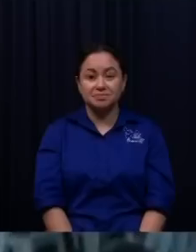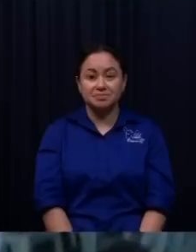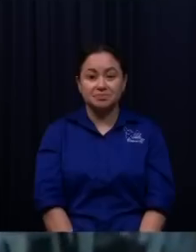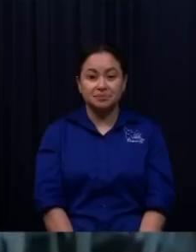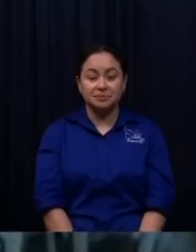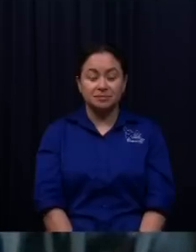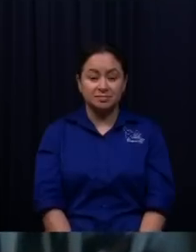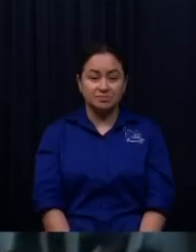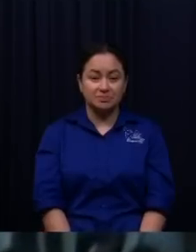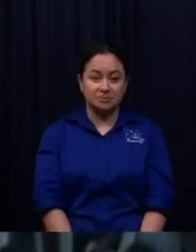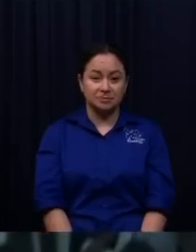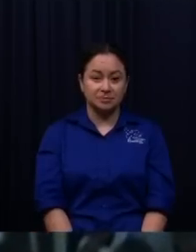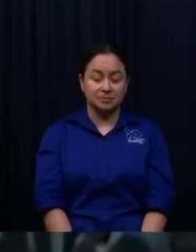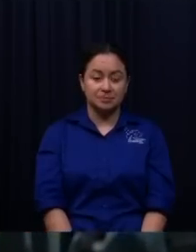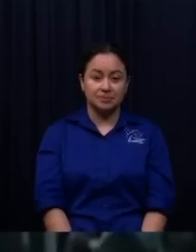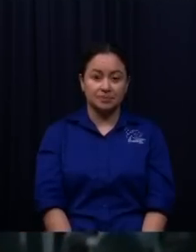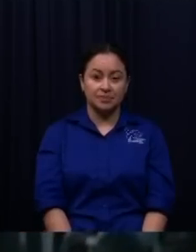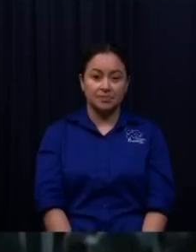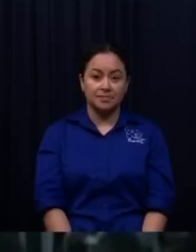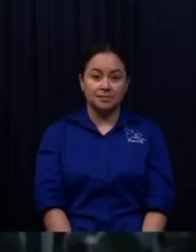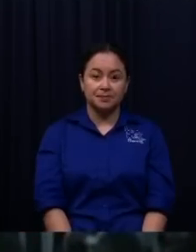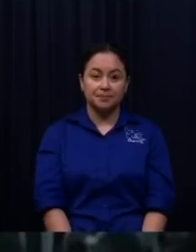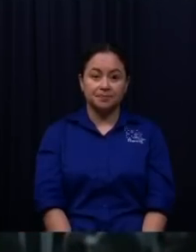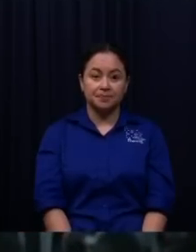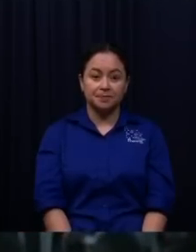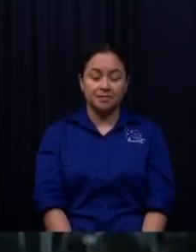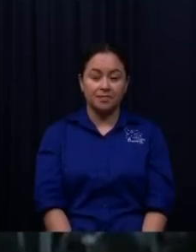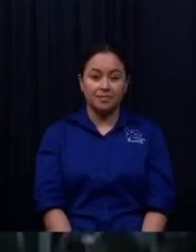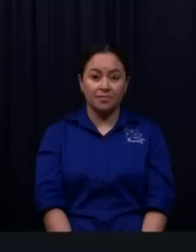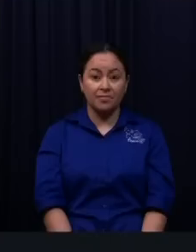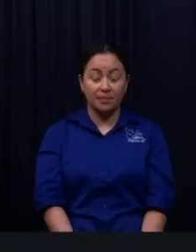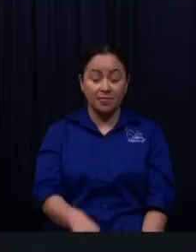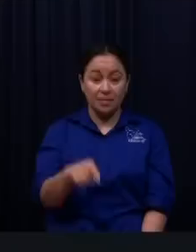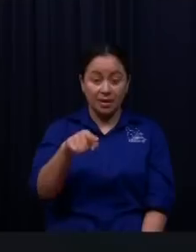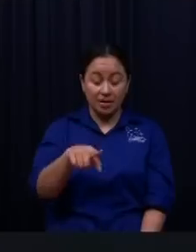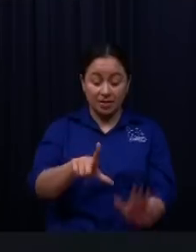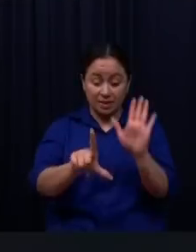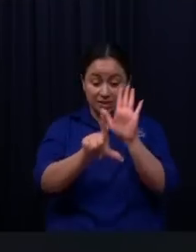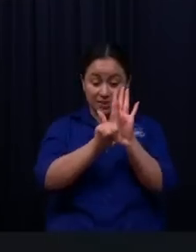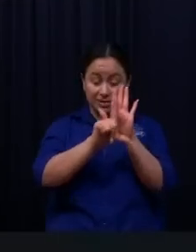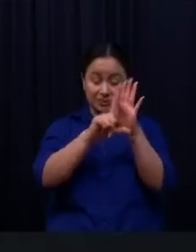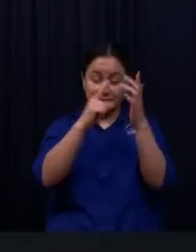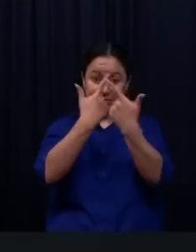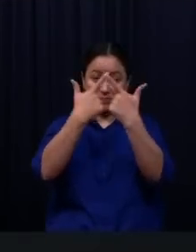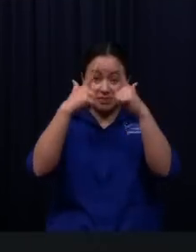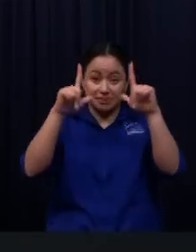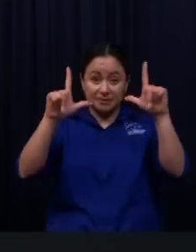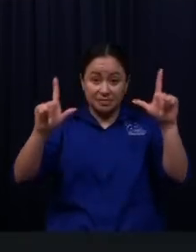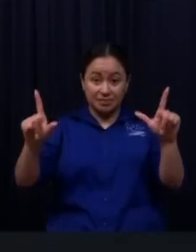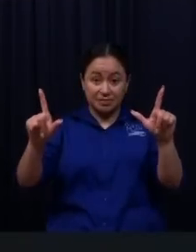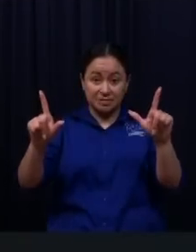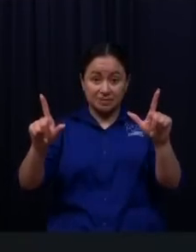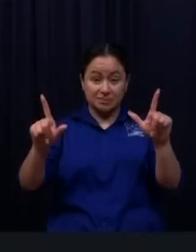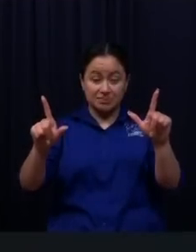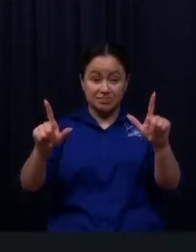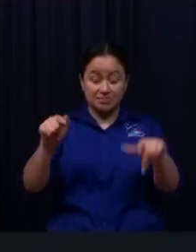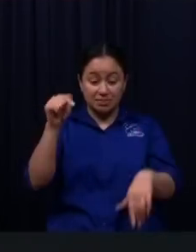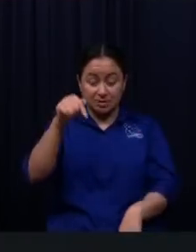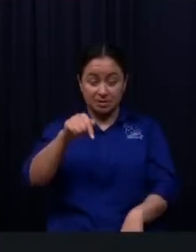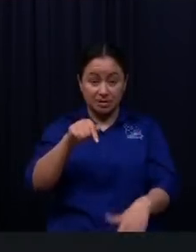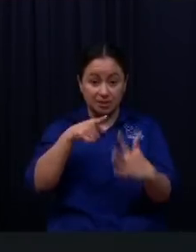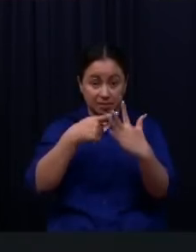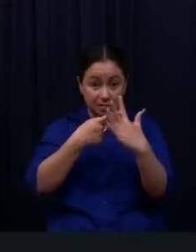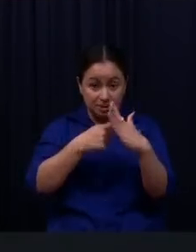Tercera frontera: esa es la ley de la libertad. Entonces, a partir de eso, habla todo lo